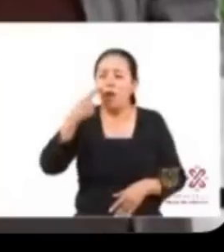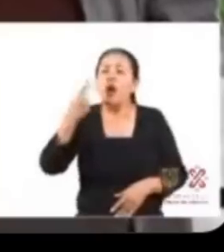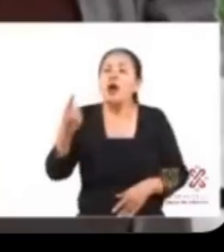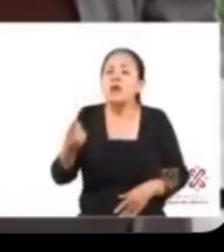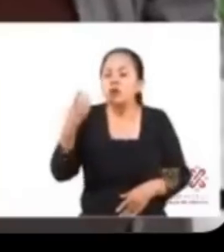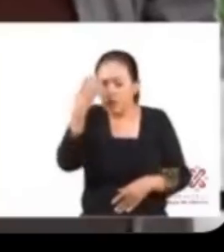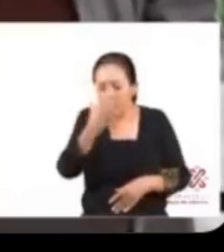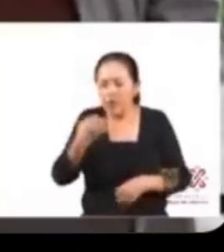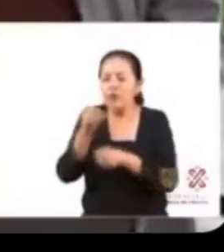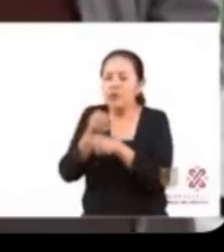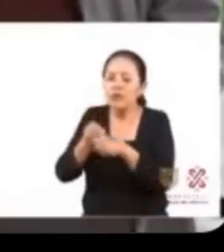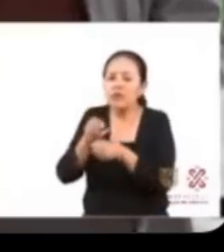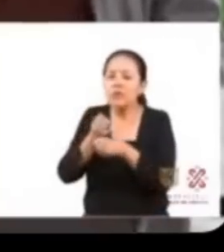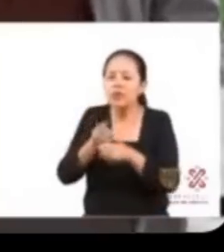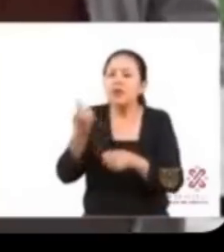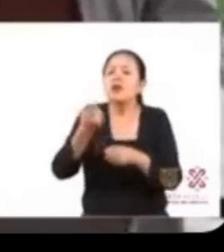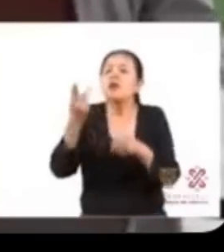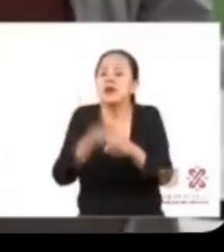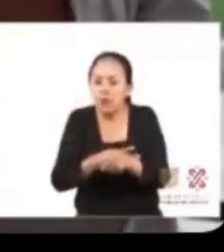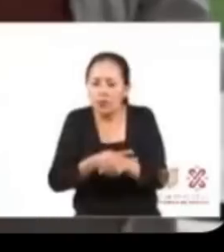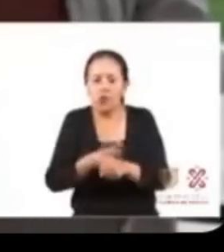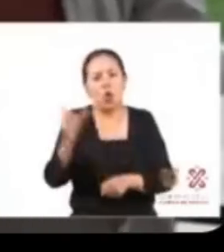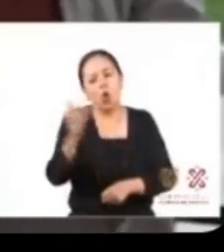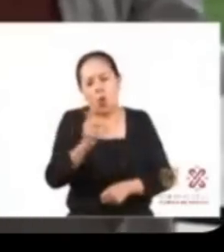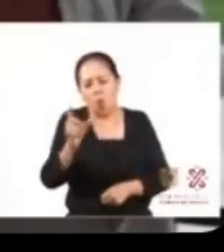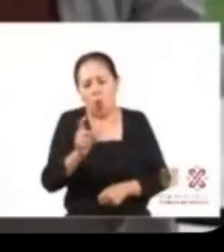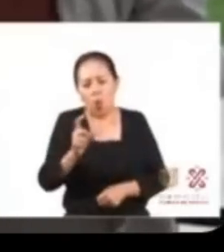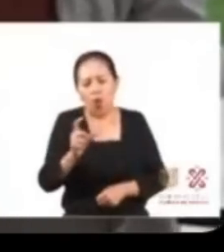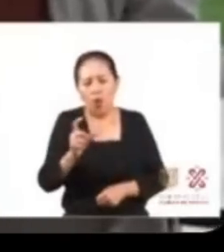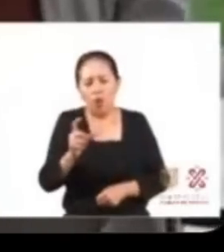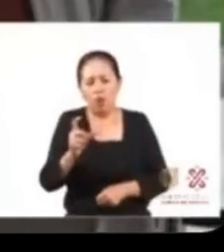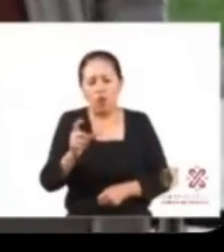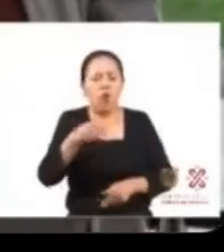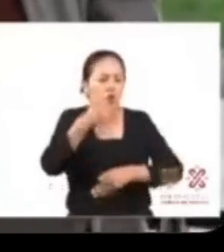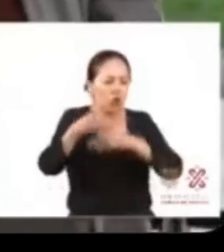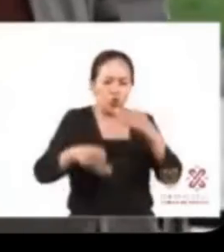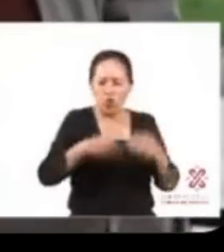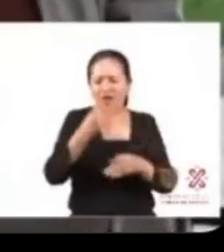hacen cuando se colectan víveres y todo lo que...